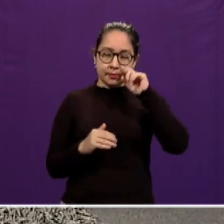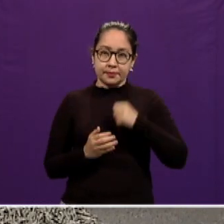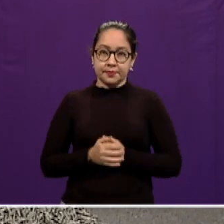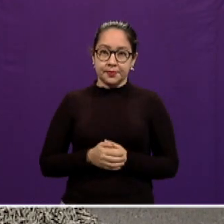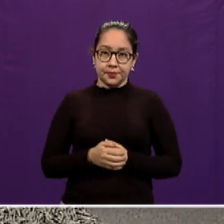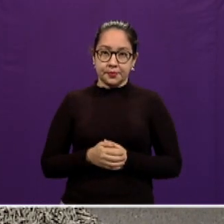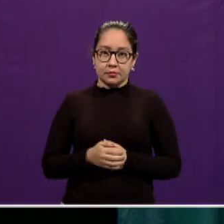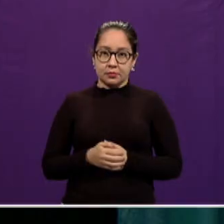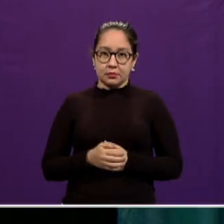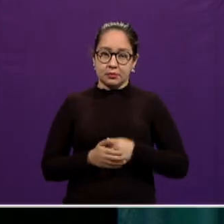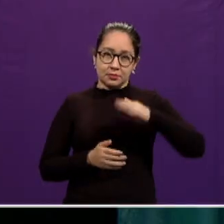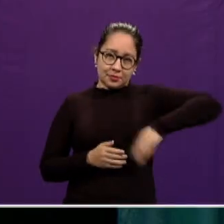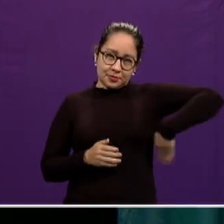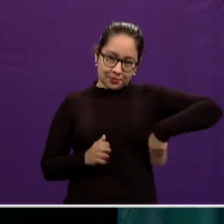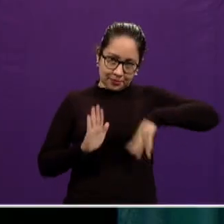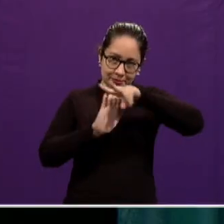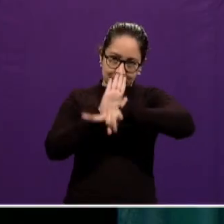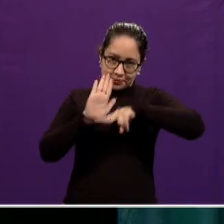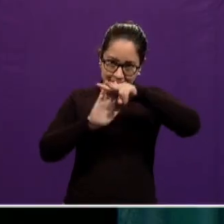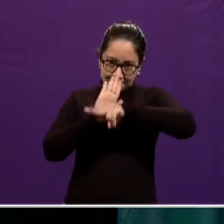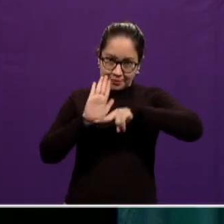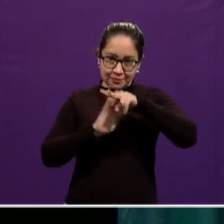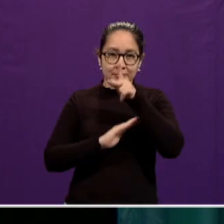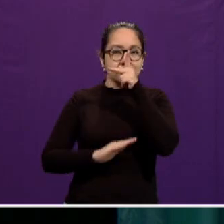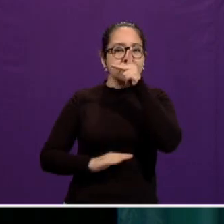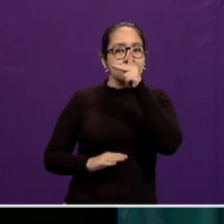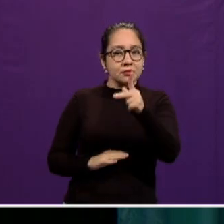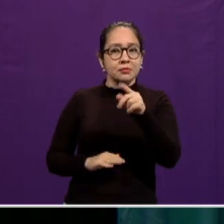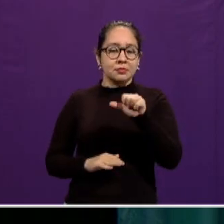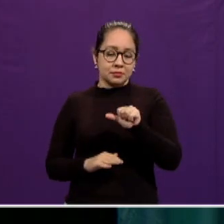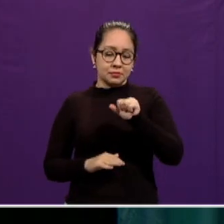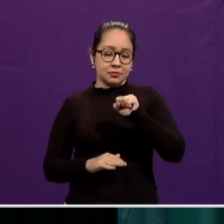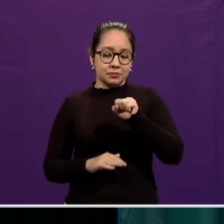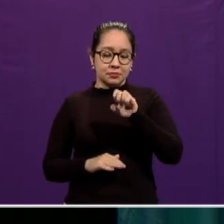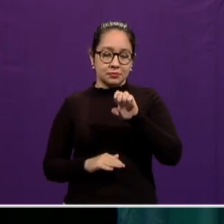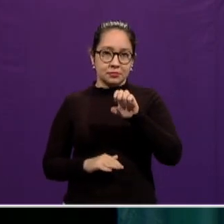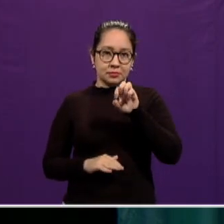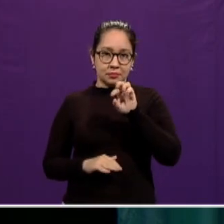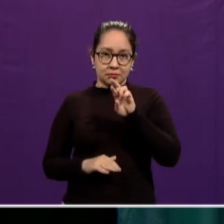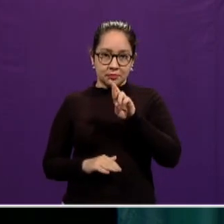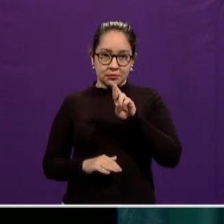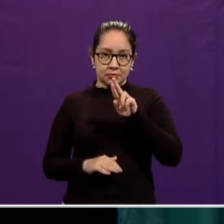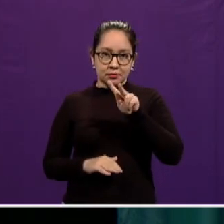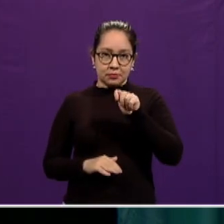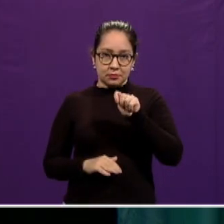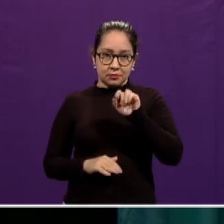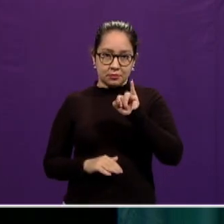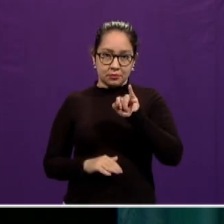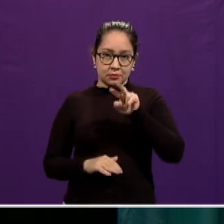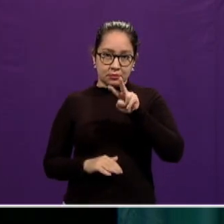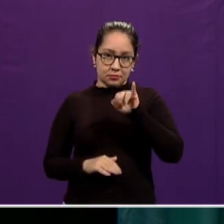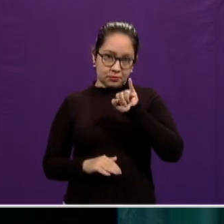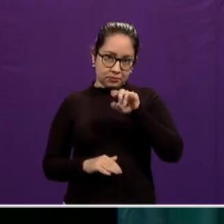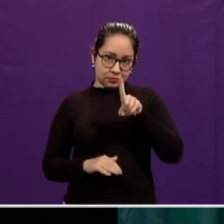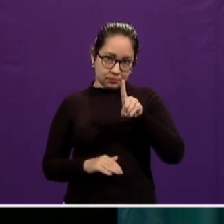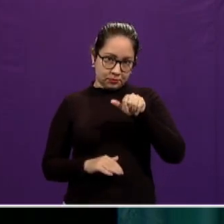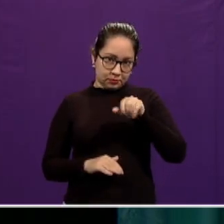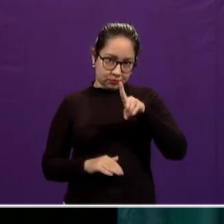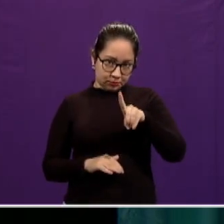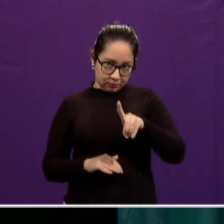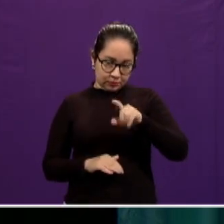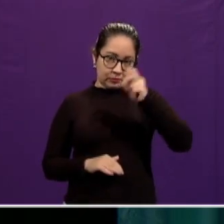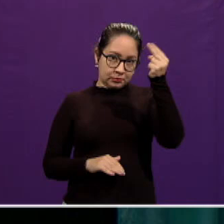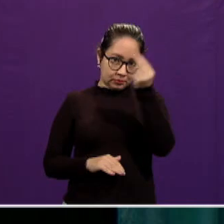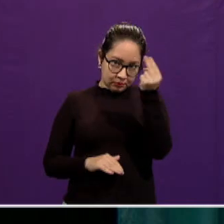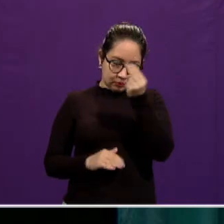reportaje mencionaron en las dos ocasiones la palabra asertividad. Ser asertivo requiere un entrenamiento con